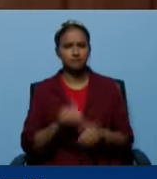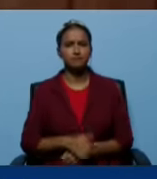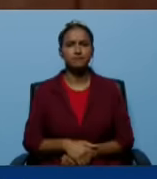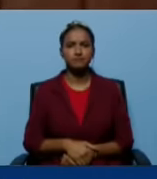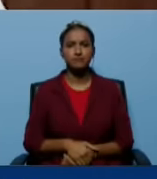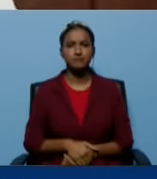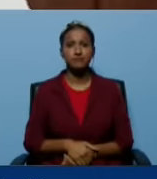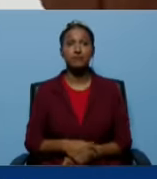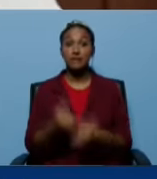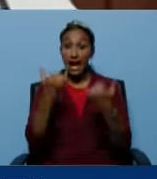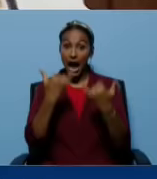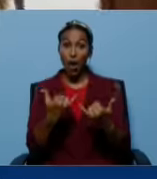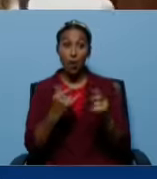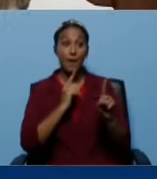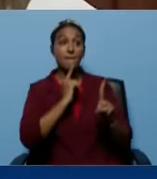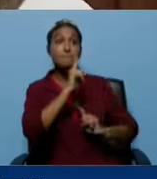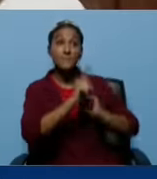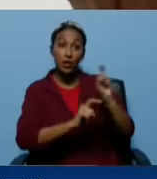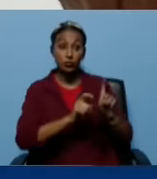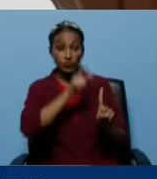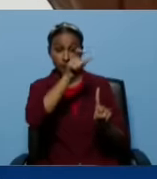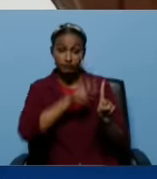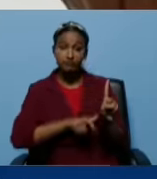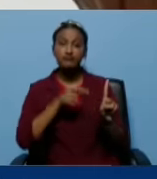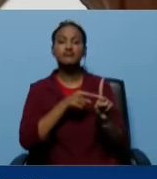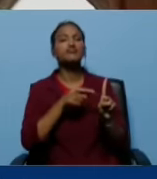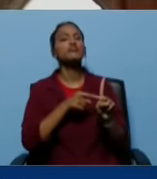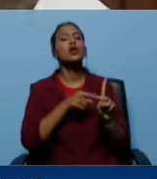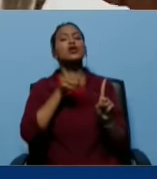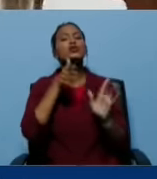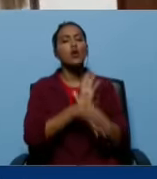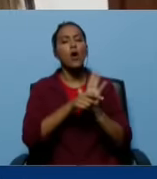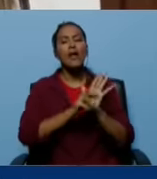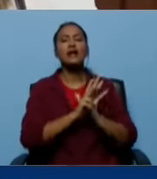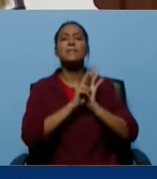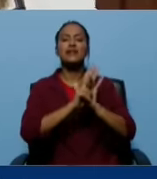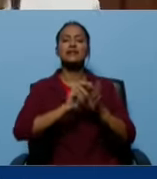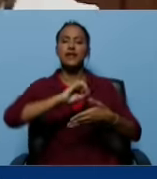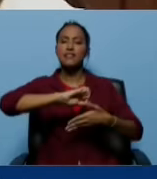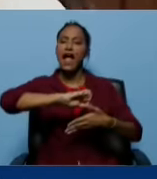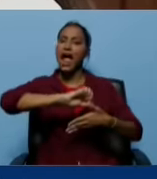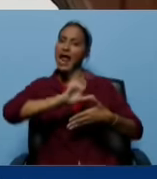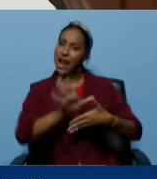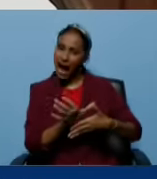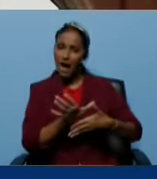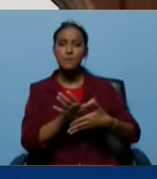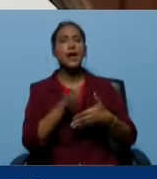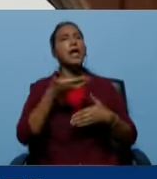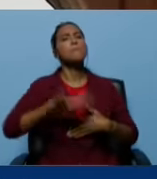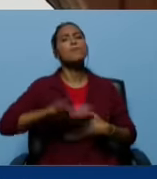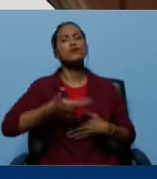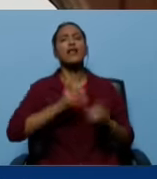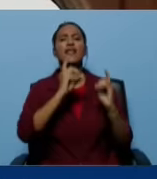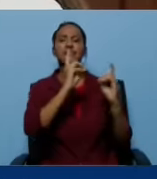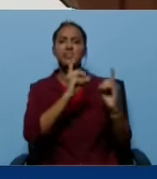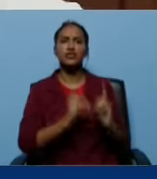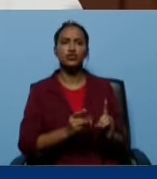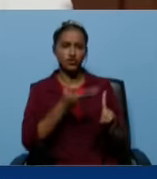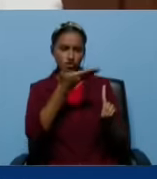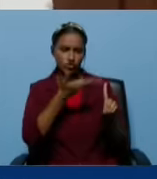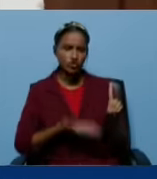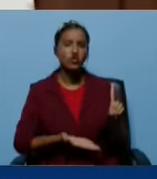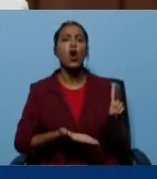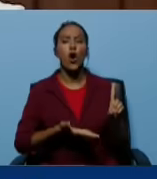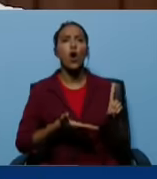este momento, conversar en representación del ALBA lo que ha sido importante esta decisión que ha emitido el día de hoy la Sala Electoral,